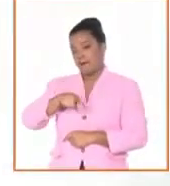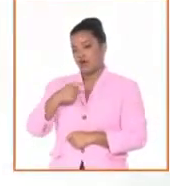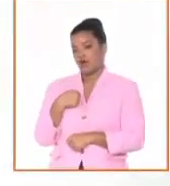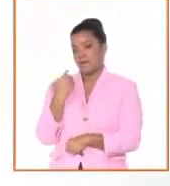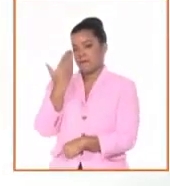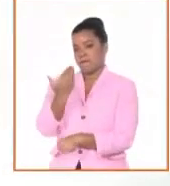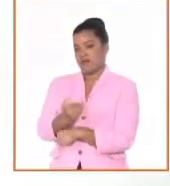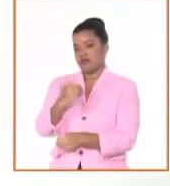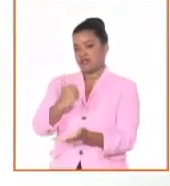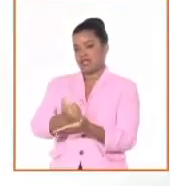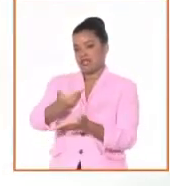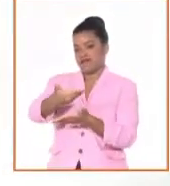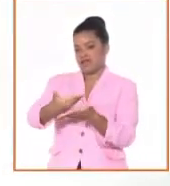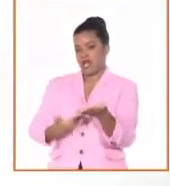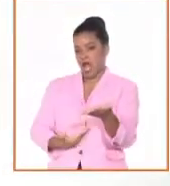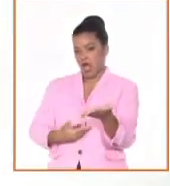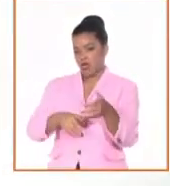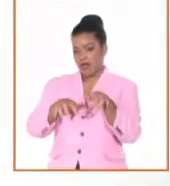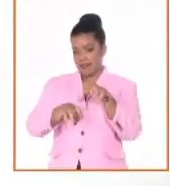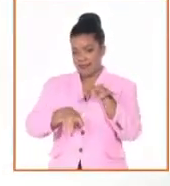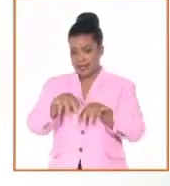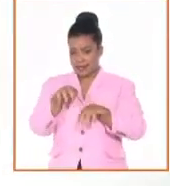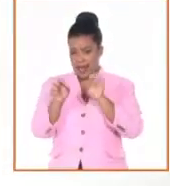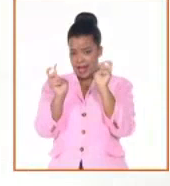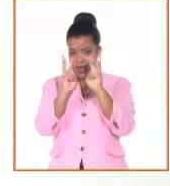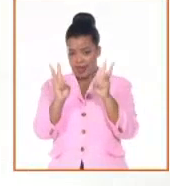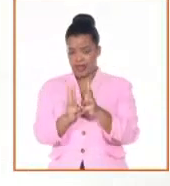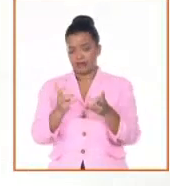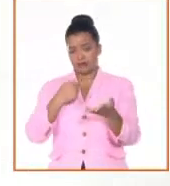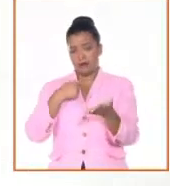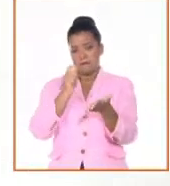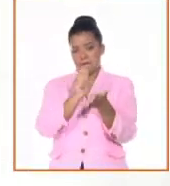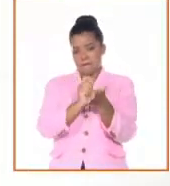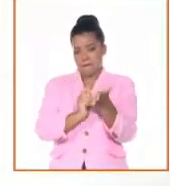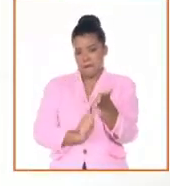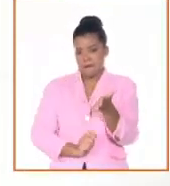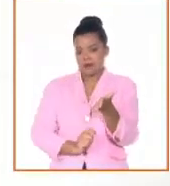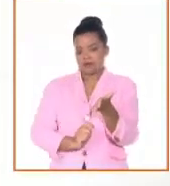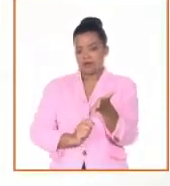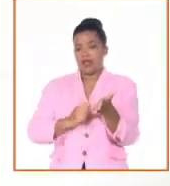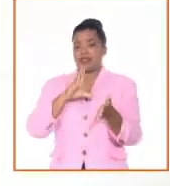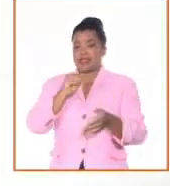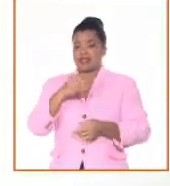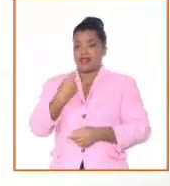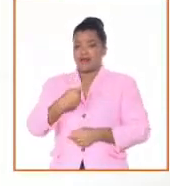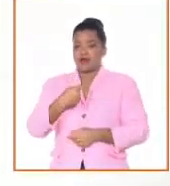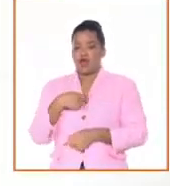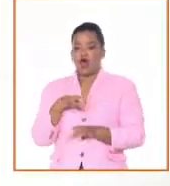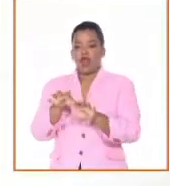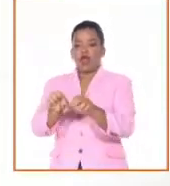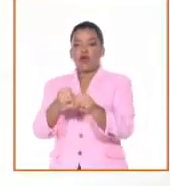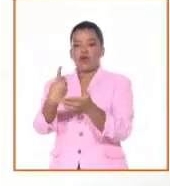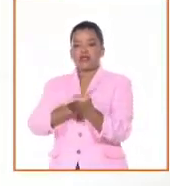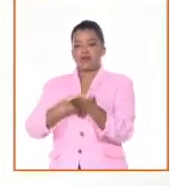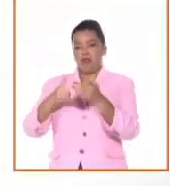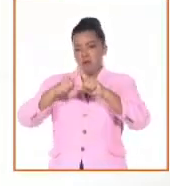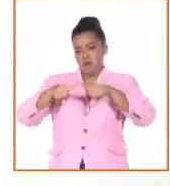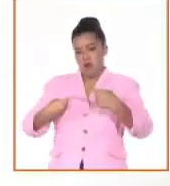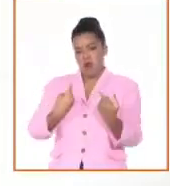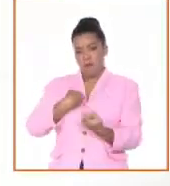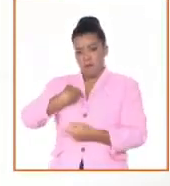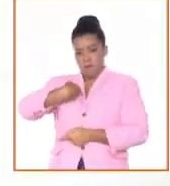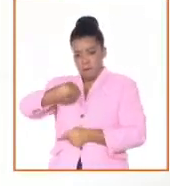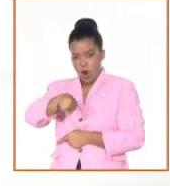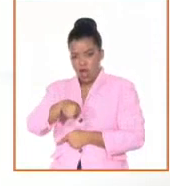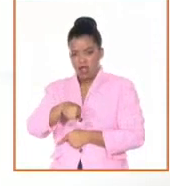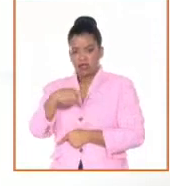digital online lleno el formulario y me dicen que se recogen una semana Por qué razón cuando voy tengo que hacer